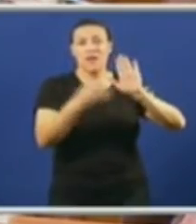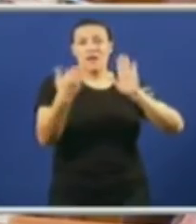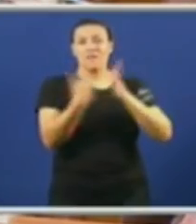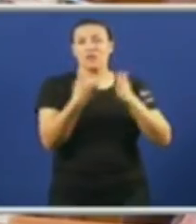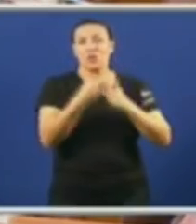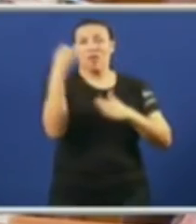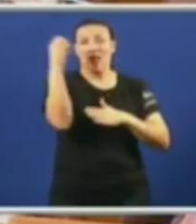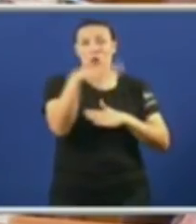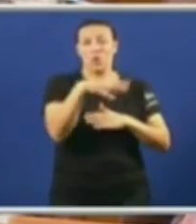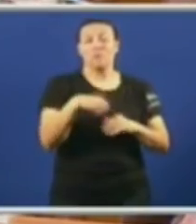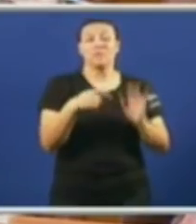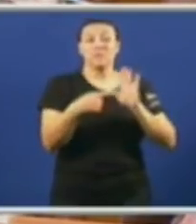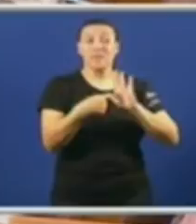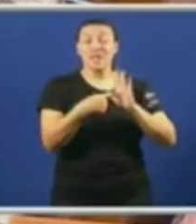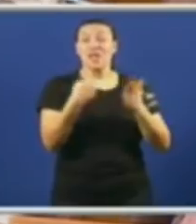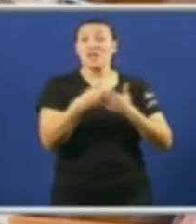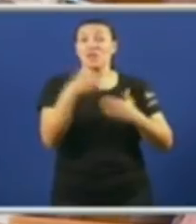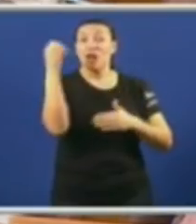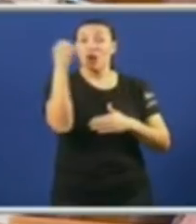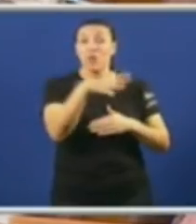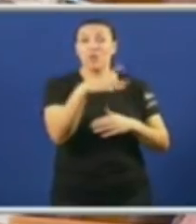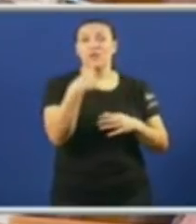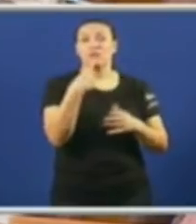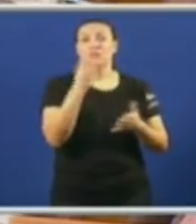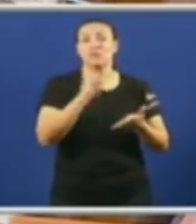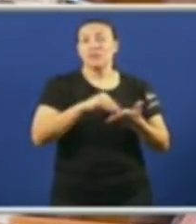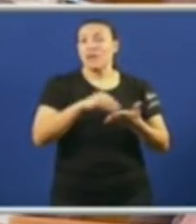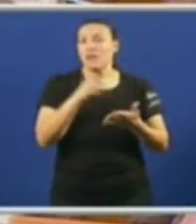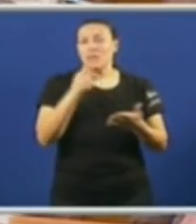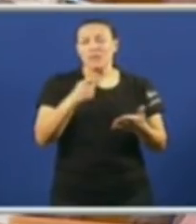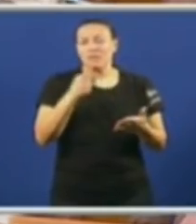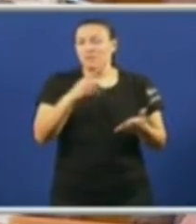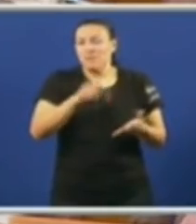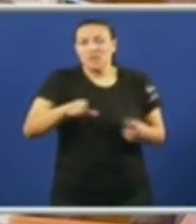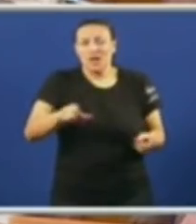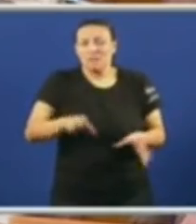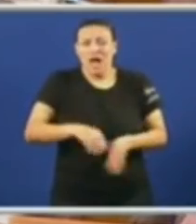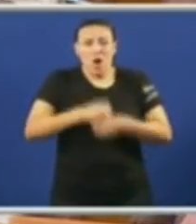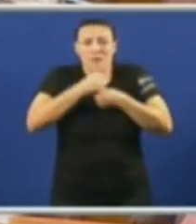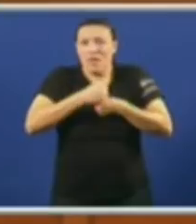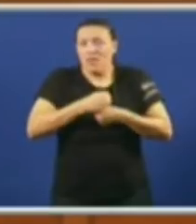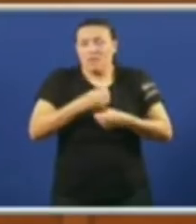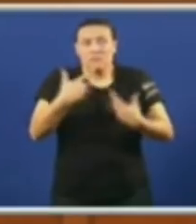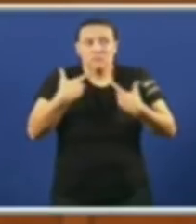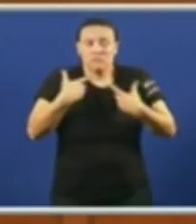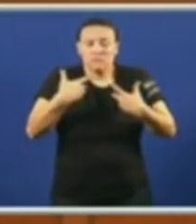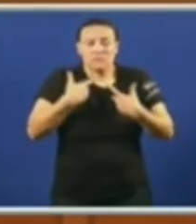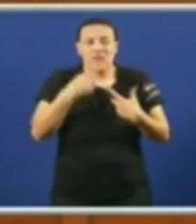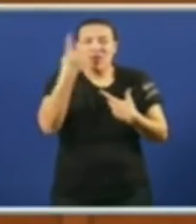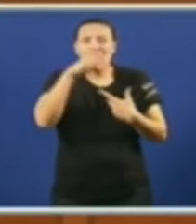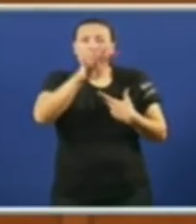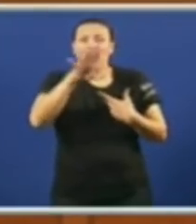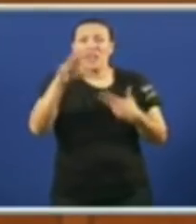luz. Esta factura convírtese nunha agonía para miles de persoas. Hai 145.000